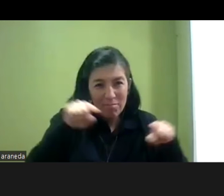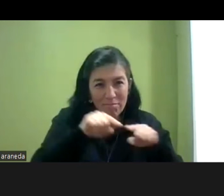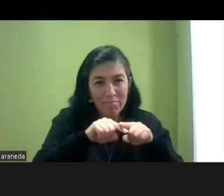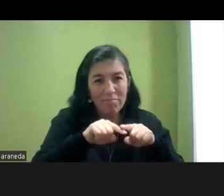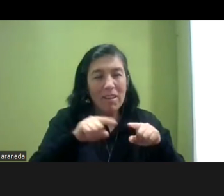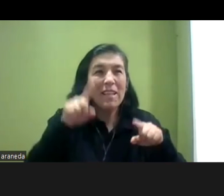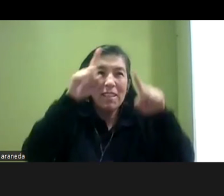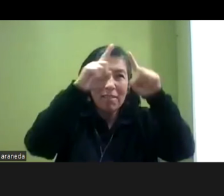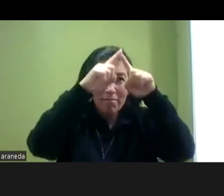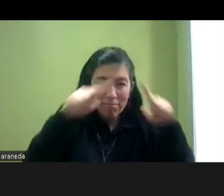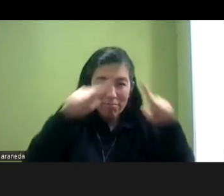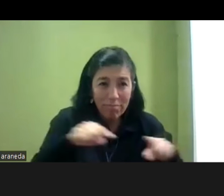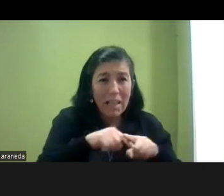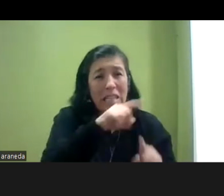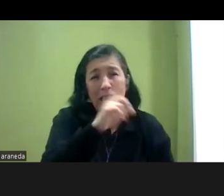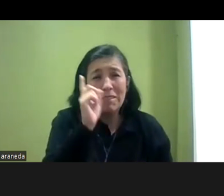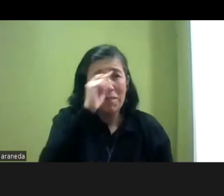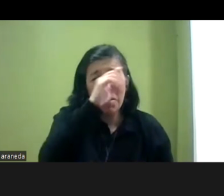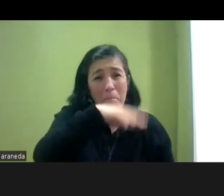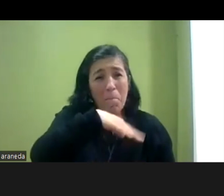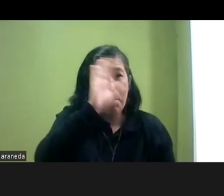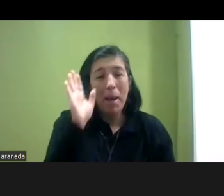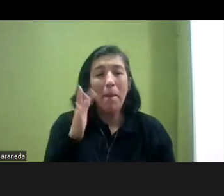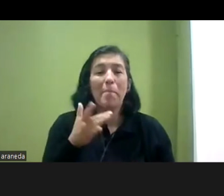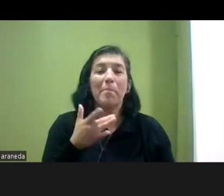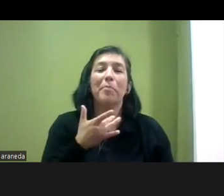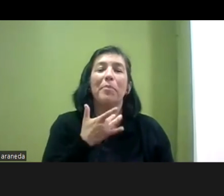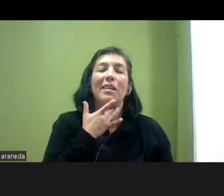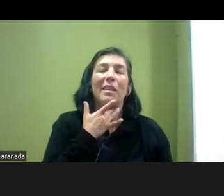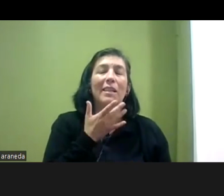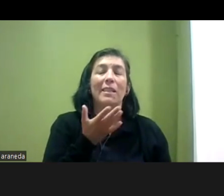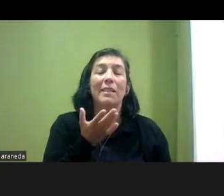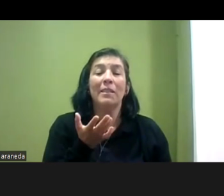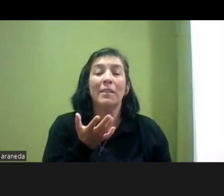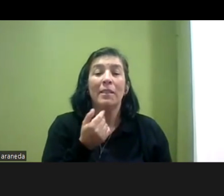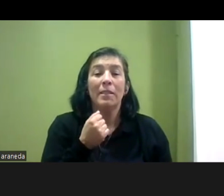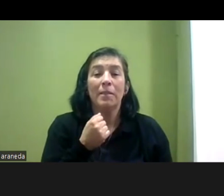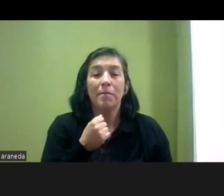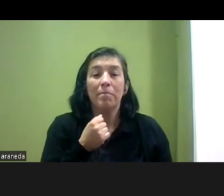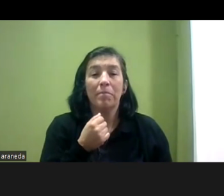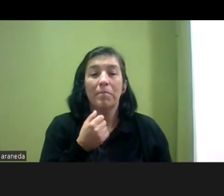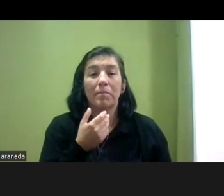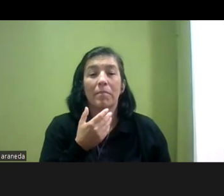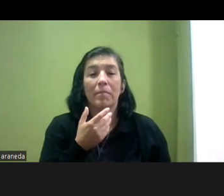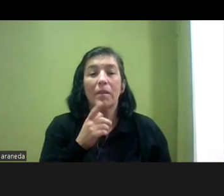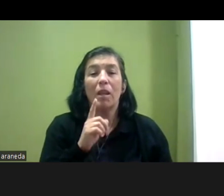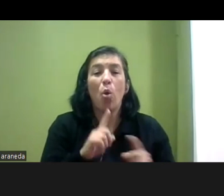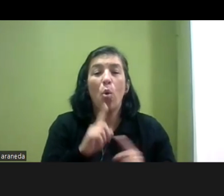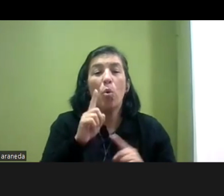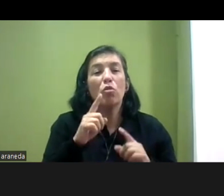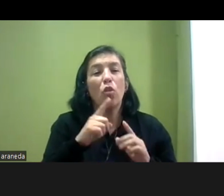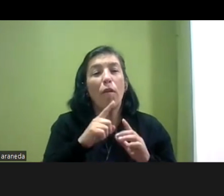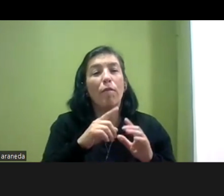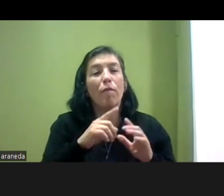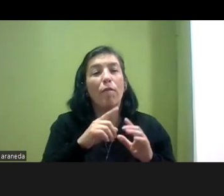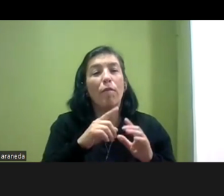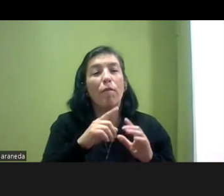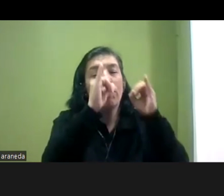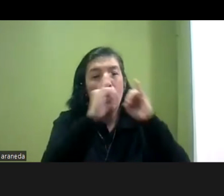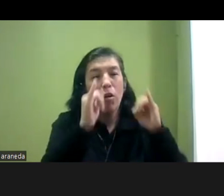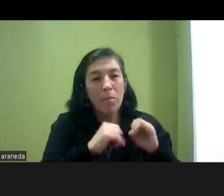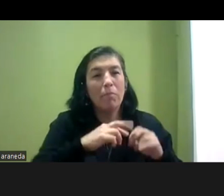la mayor complejidad porque hay, en buenas cuentas, son patrones geométricos que se